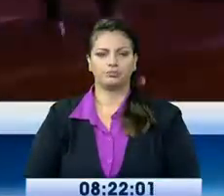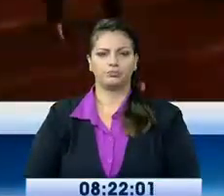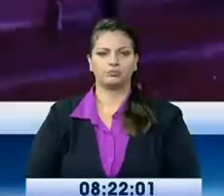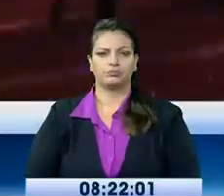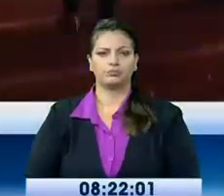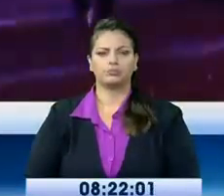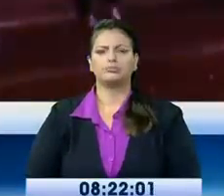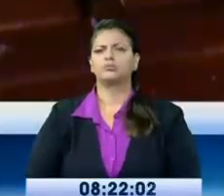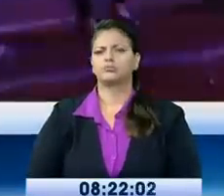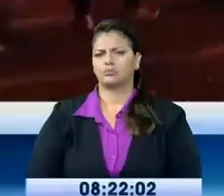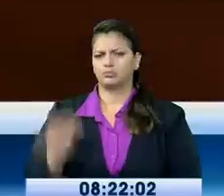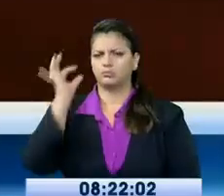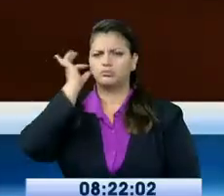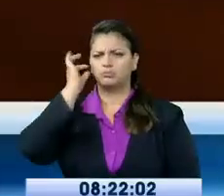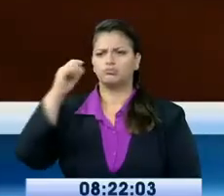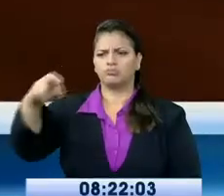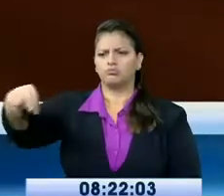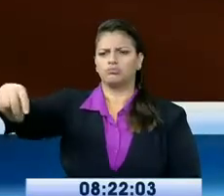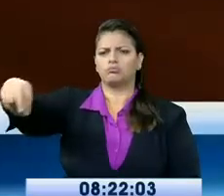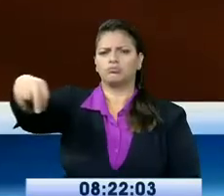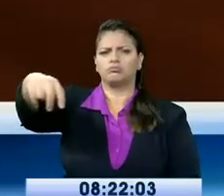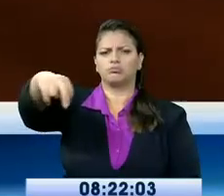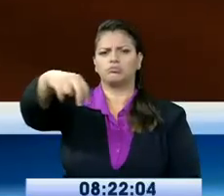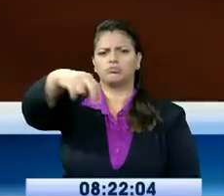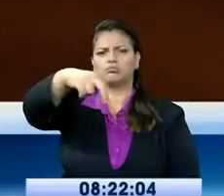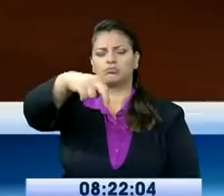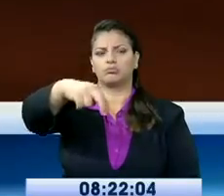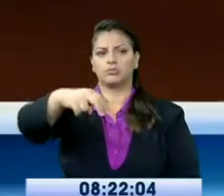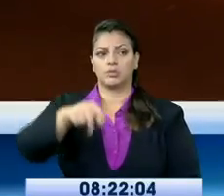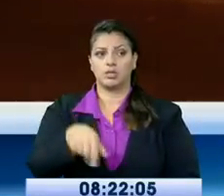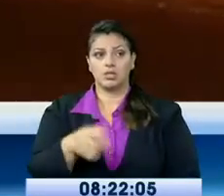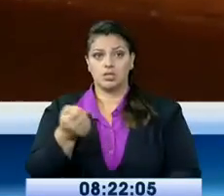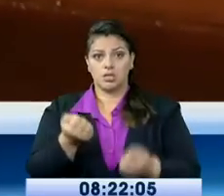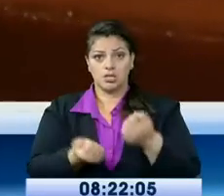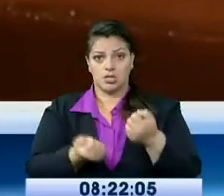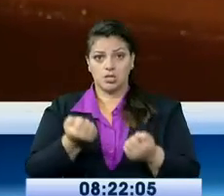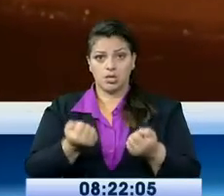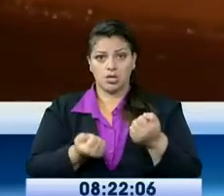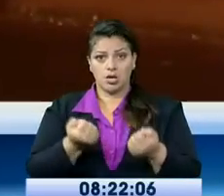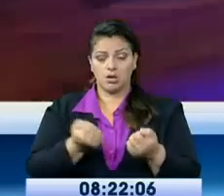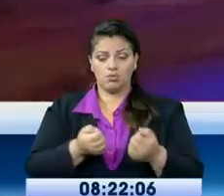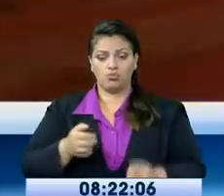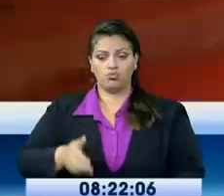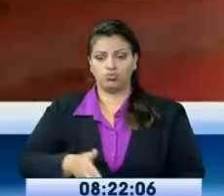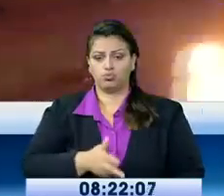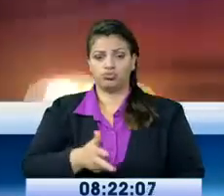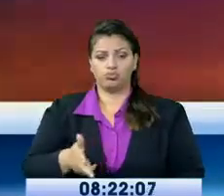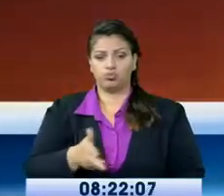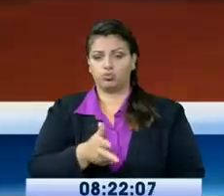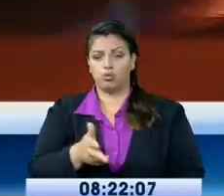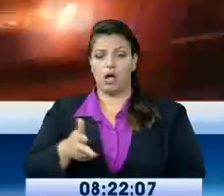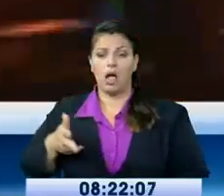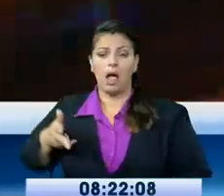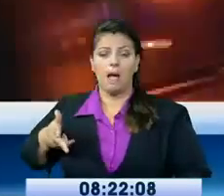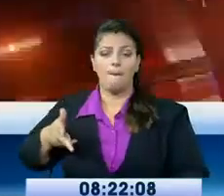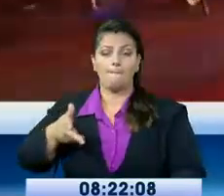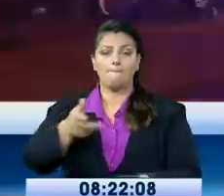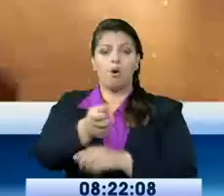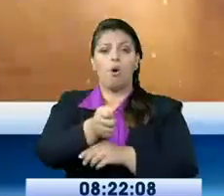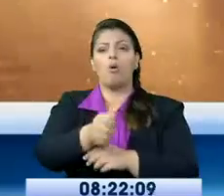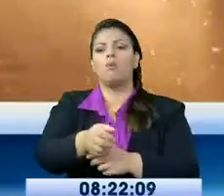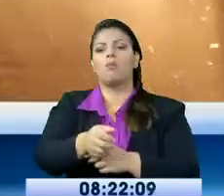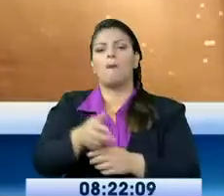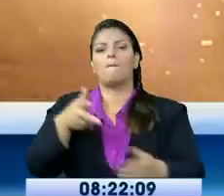un extremo al otro cuando en el carril derecho del sentido oeste-este fue embestida por el